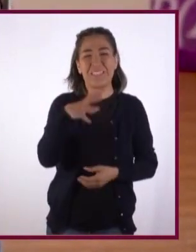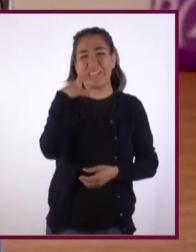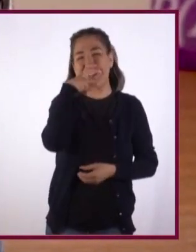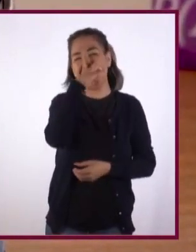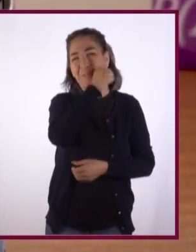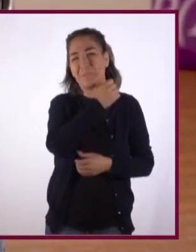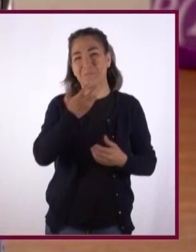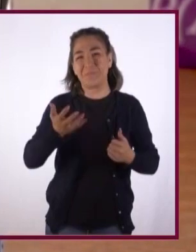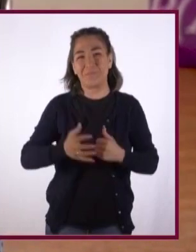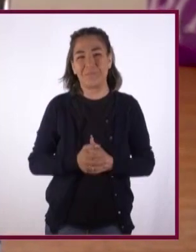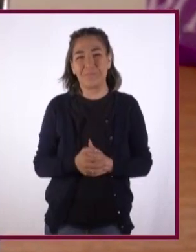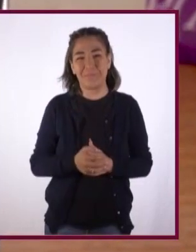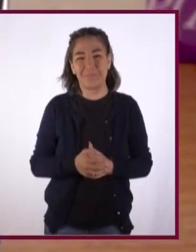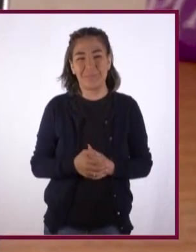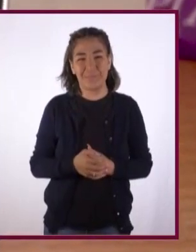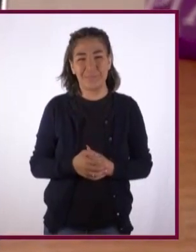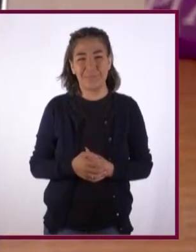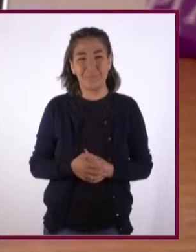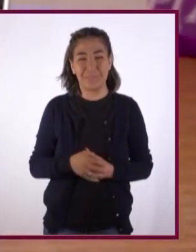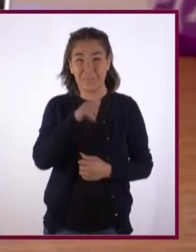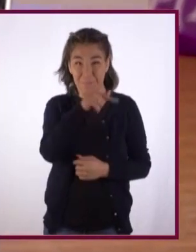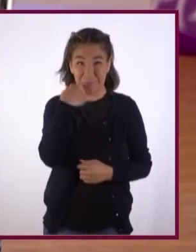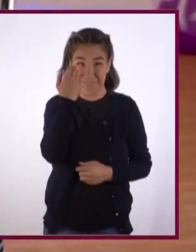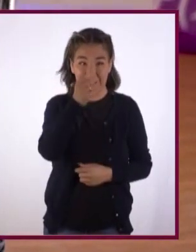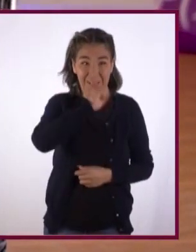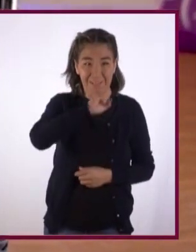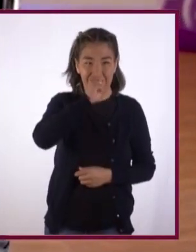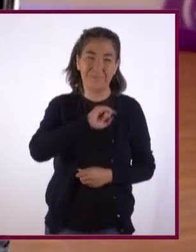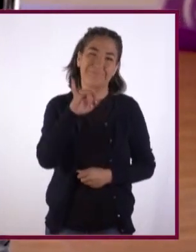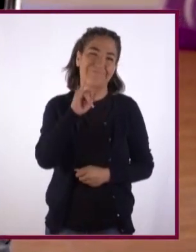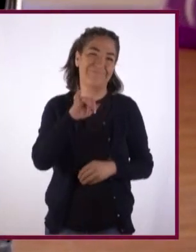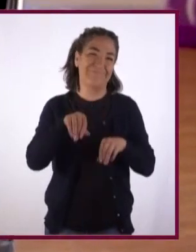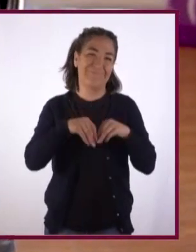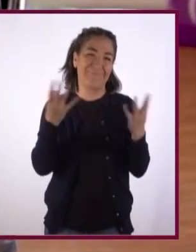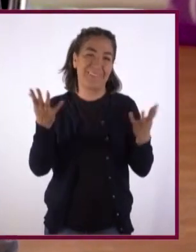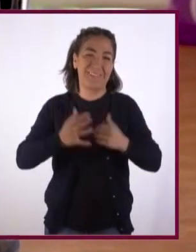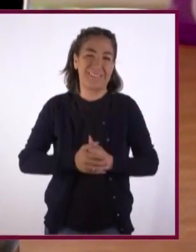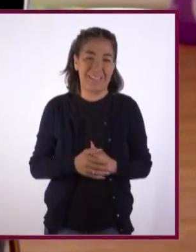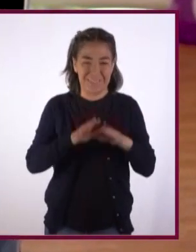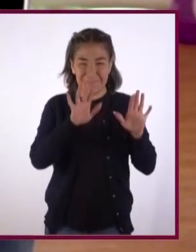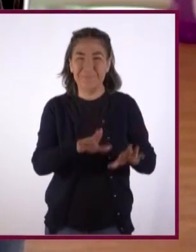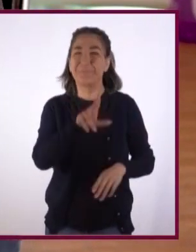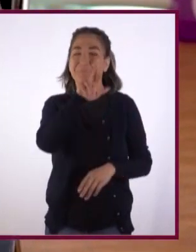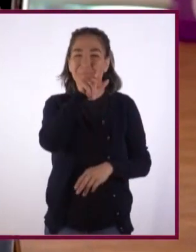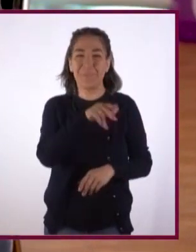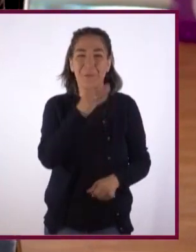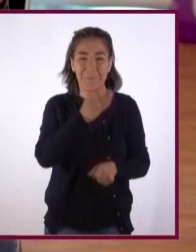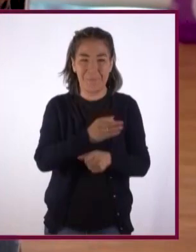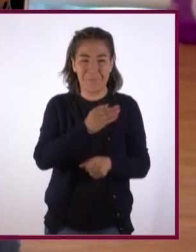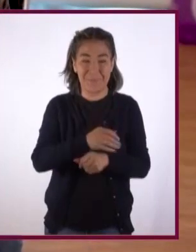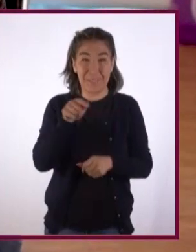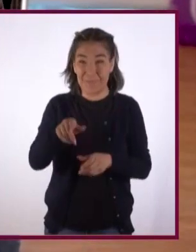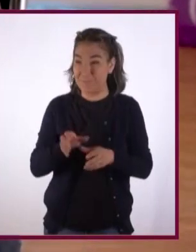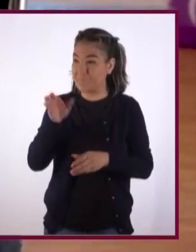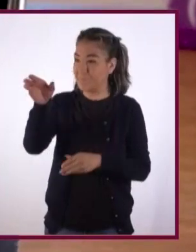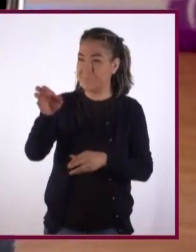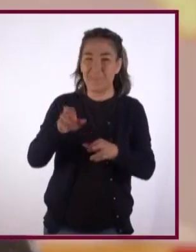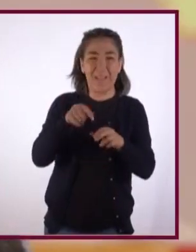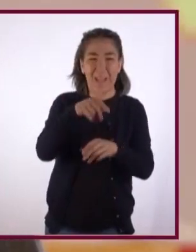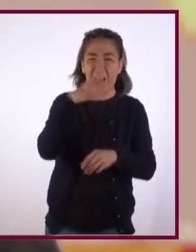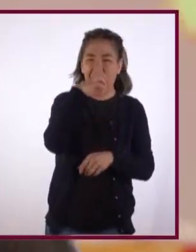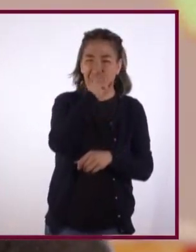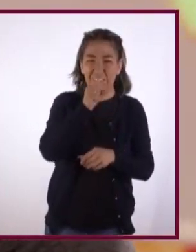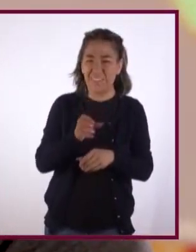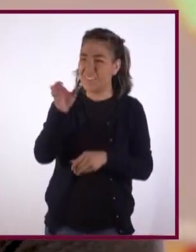tan calientes. Hombre, ¿se te antoja un helado entonces? Sí, claro. Bueno, no te preocupes, ahorita mismo congelaré esta bebida